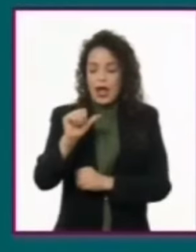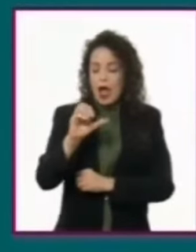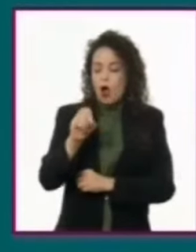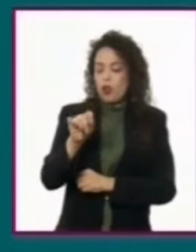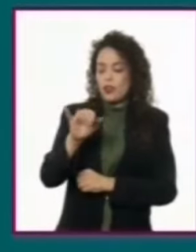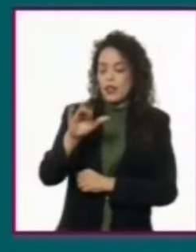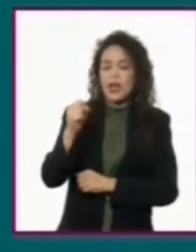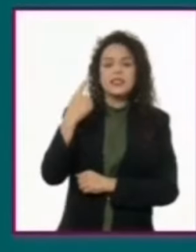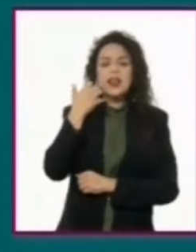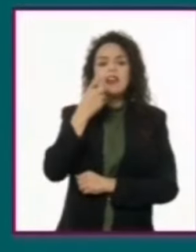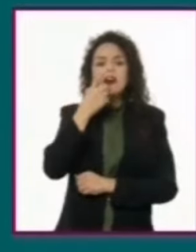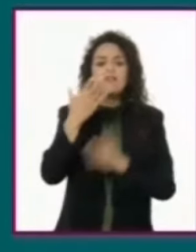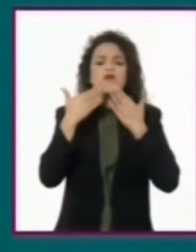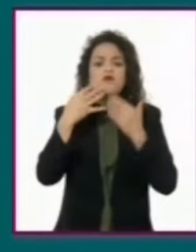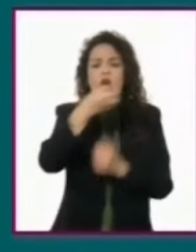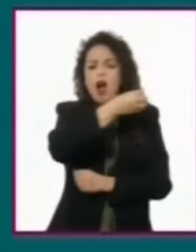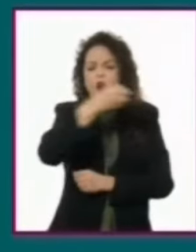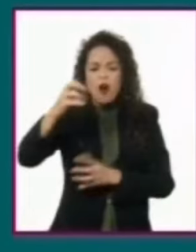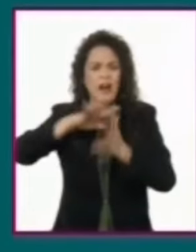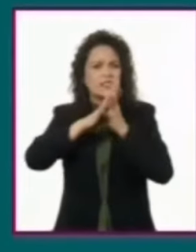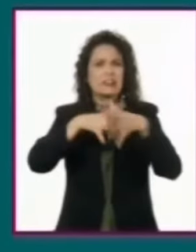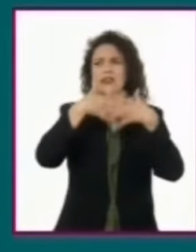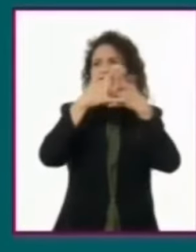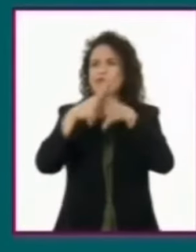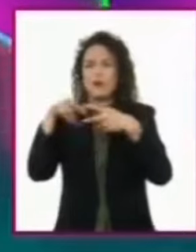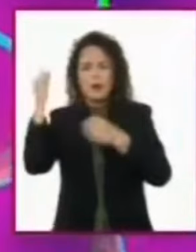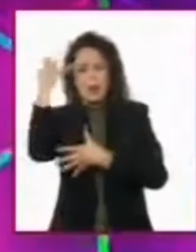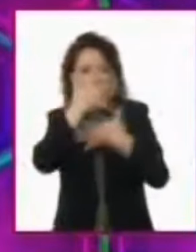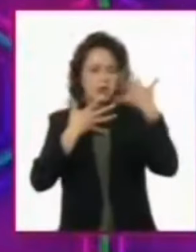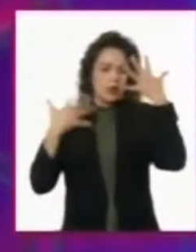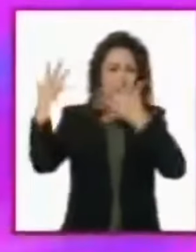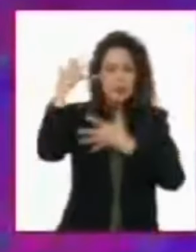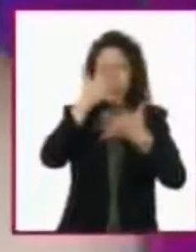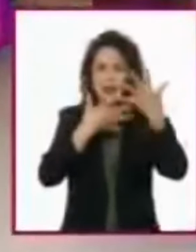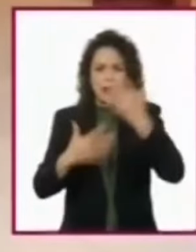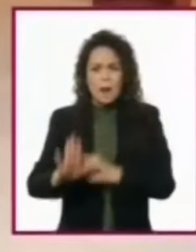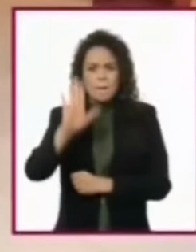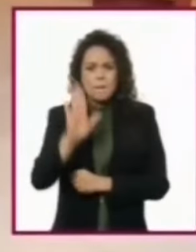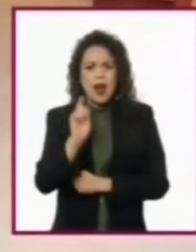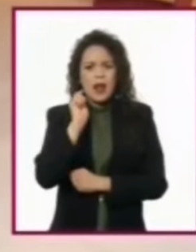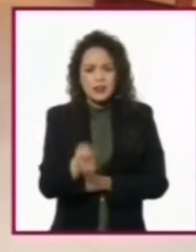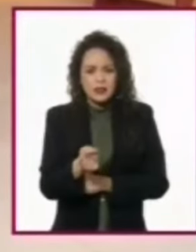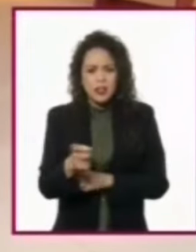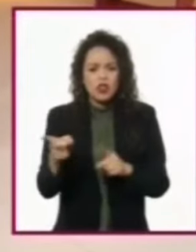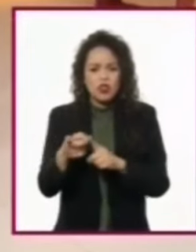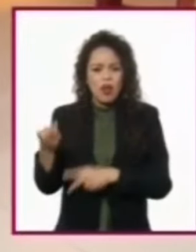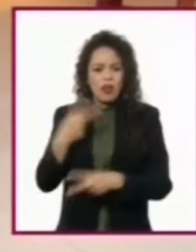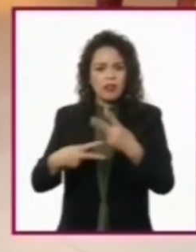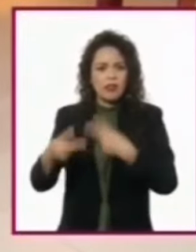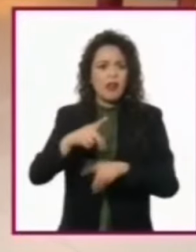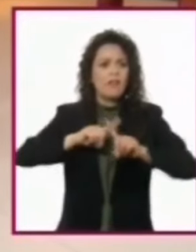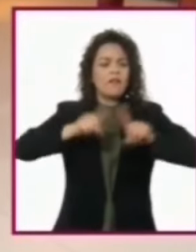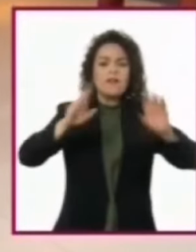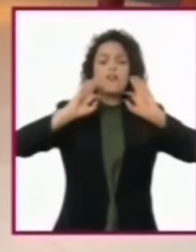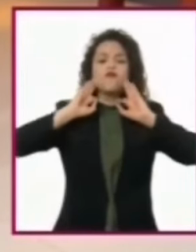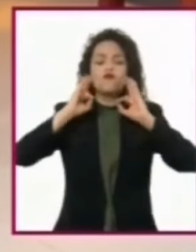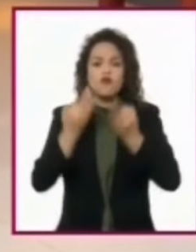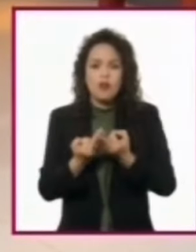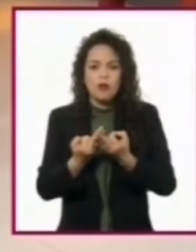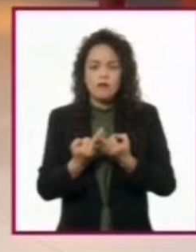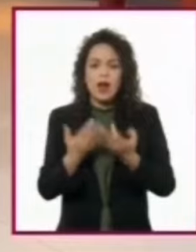decir, desordenadas e incluso confusas, que parecen haber sido creadas de forma diferente y